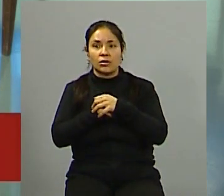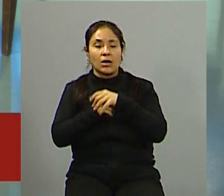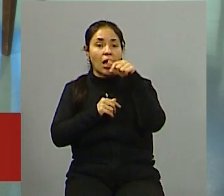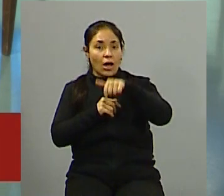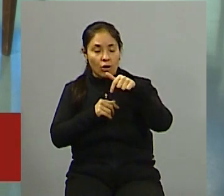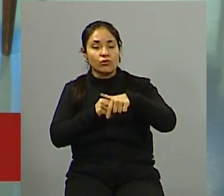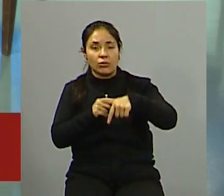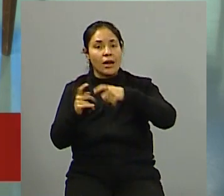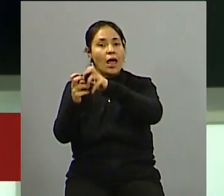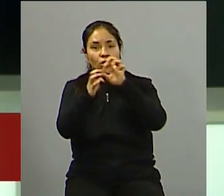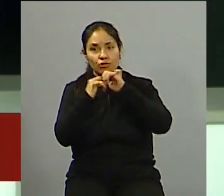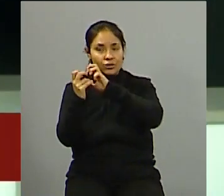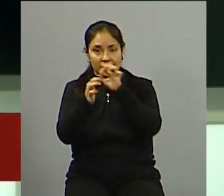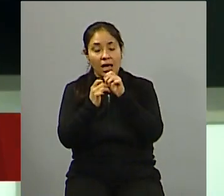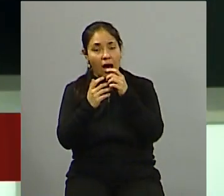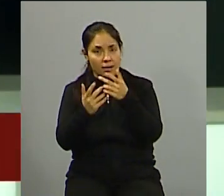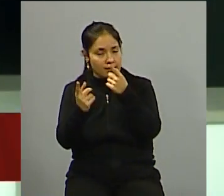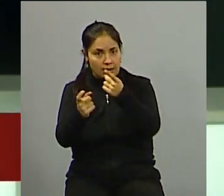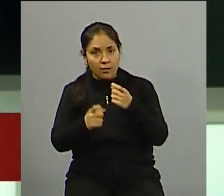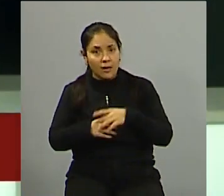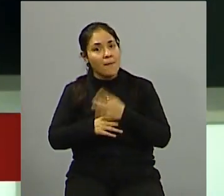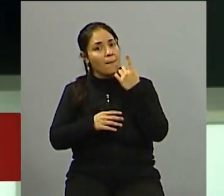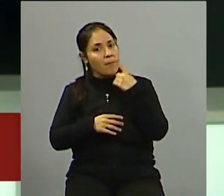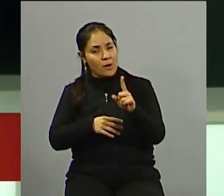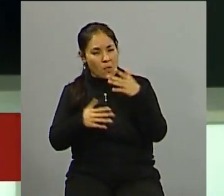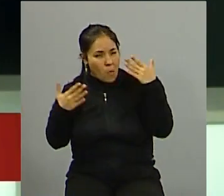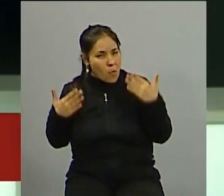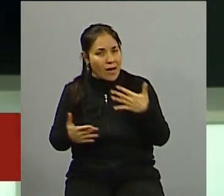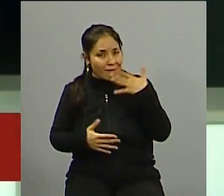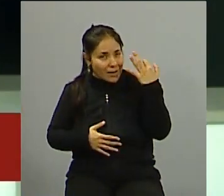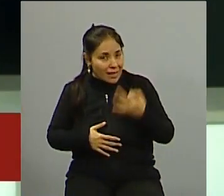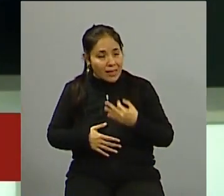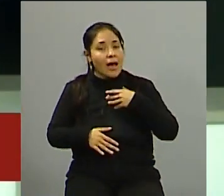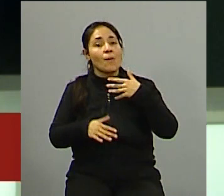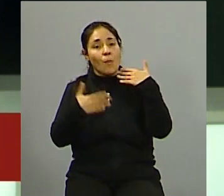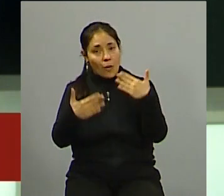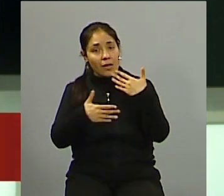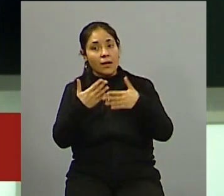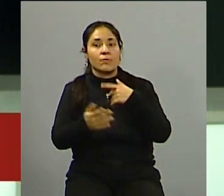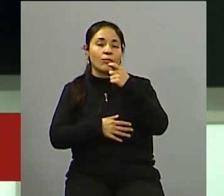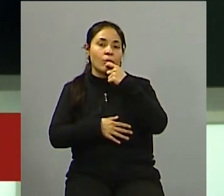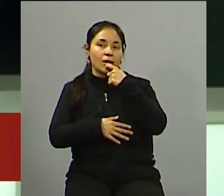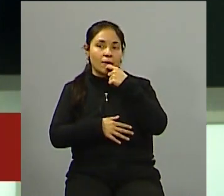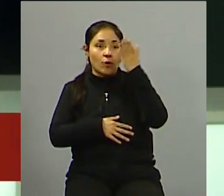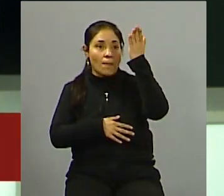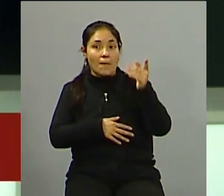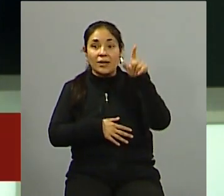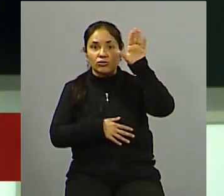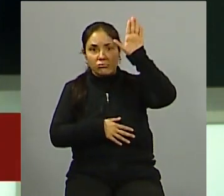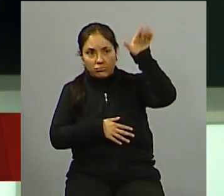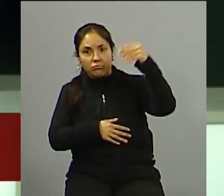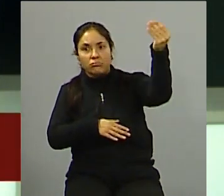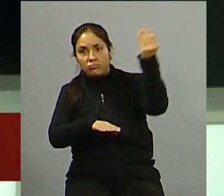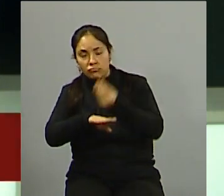negociarlo. Pero acá viene la pregunta, ¿lo van a poder llevar en la práctica? O en todo caso, si es extraditado Puigdemont,